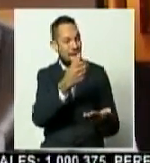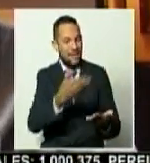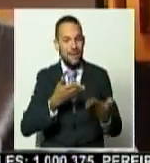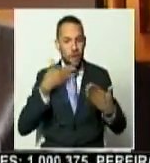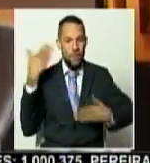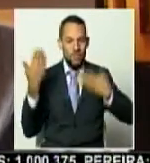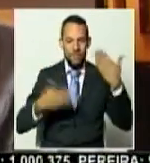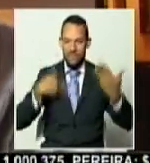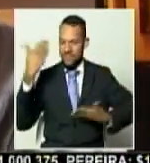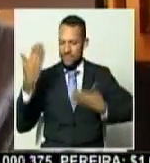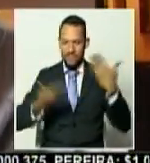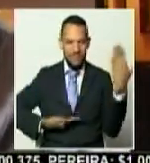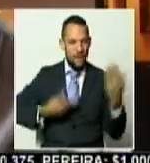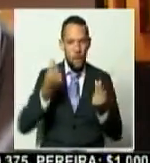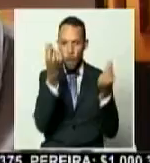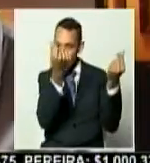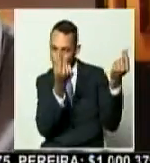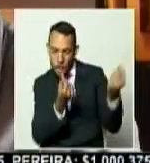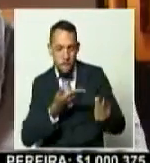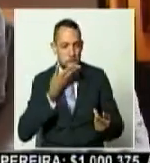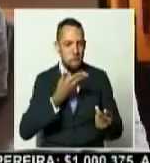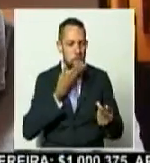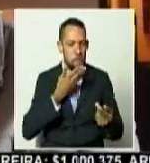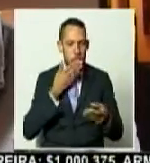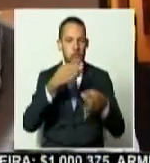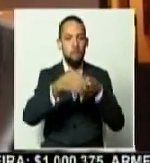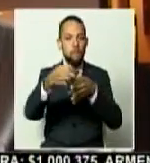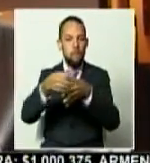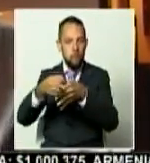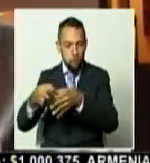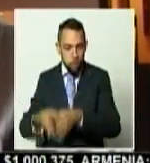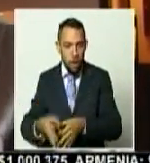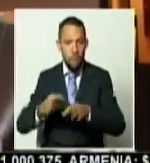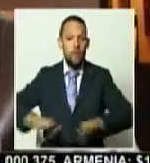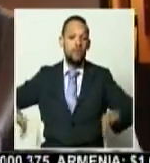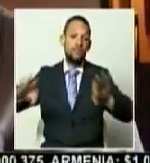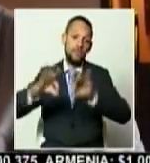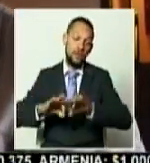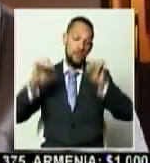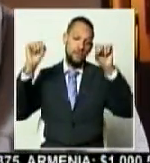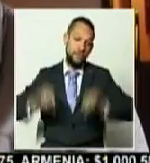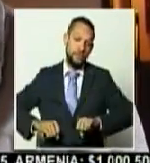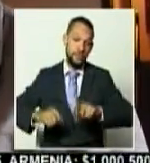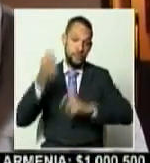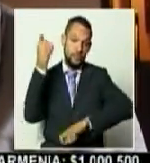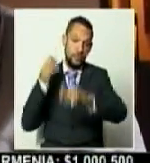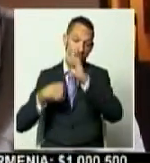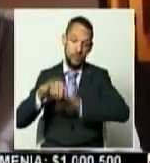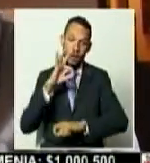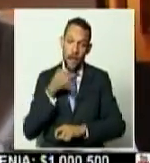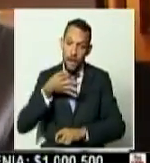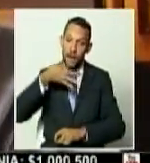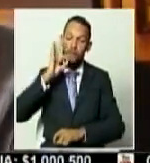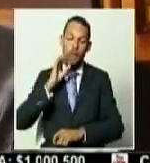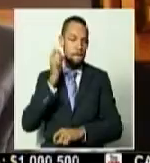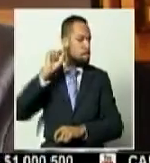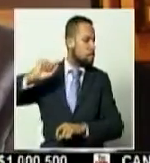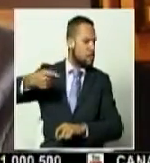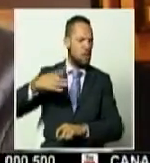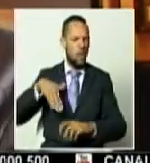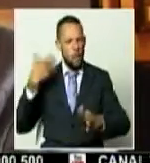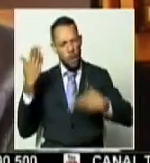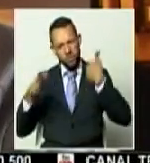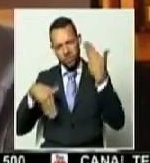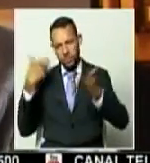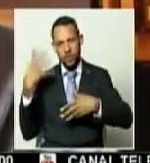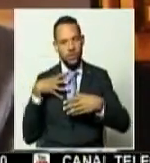dinamizar la economía del departamento y de todos los municipios y en general del eje cafetero. De manera pues que ese es, digamos, el principal